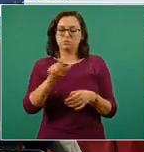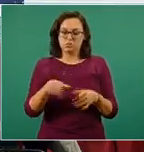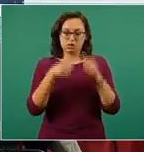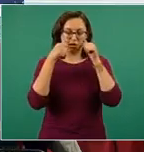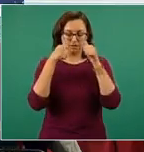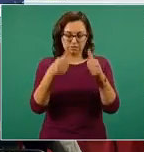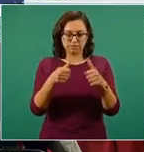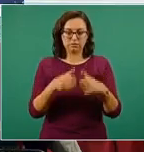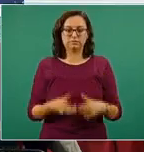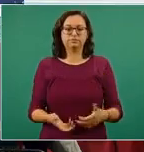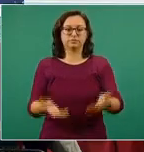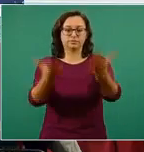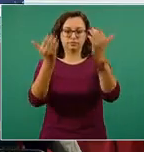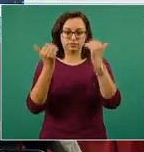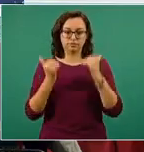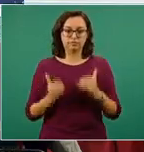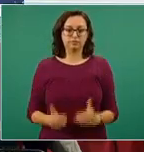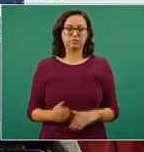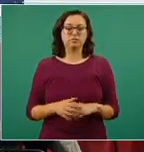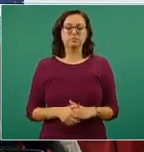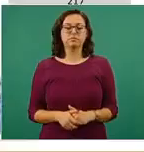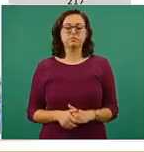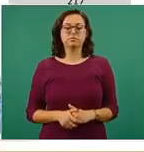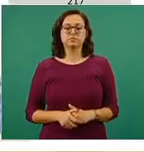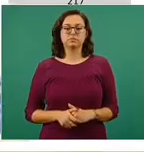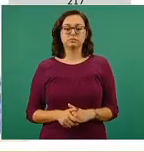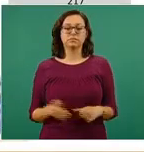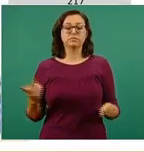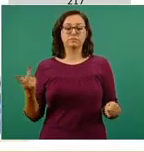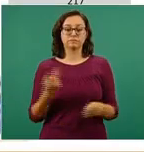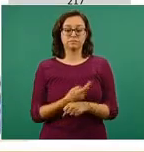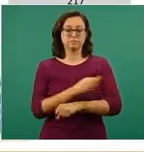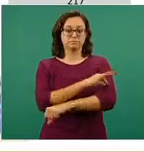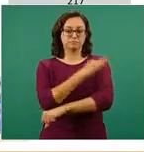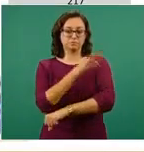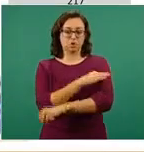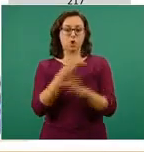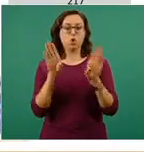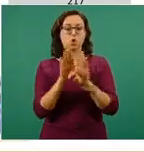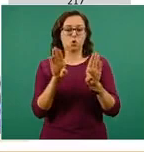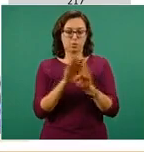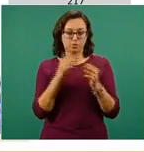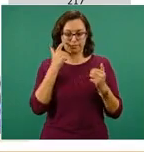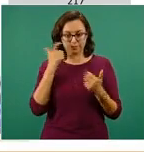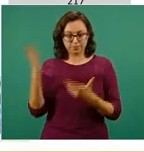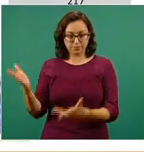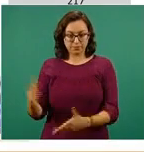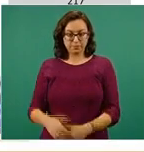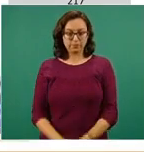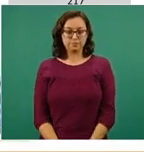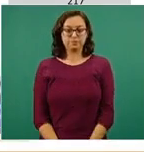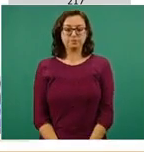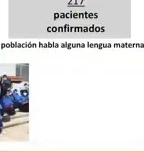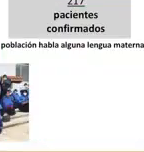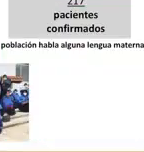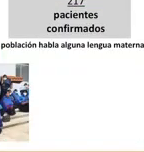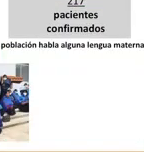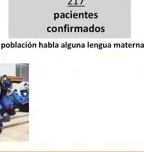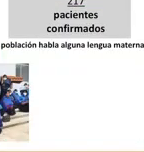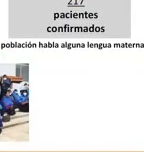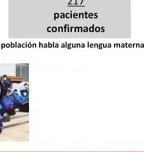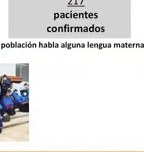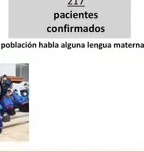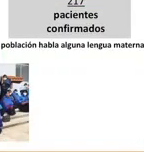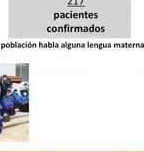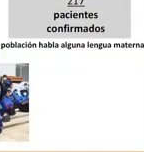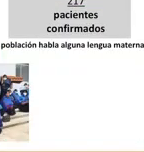ustedes la experiencia y el manejo de la vacunación que ha pasado en Chiapas. En verdad que ha sido lo que nosotros